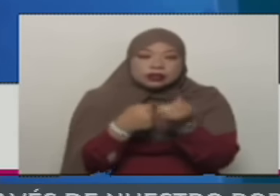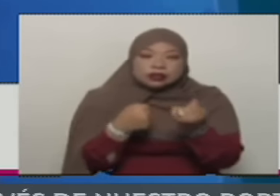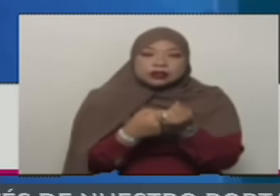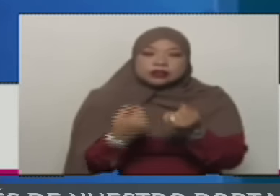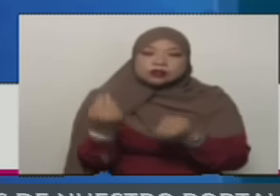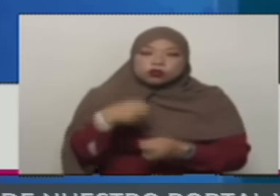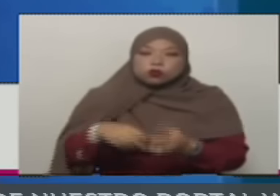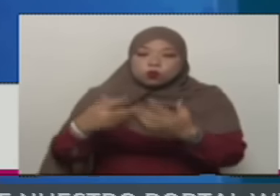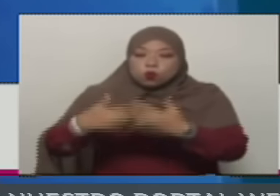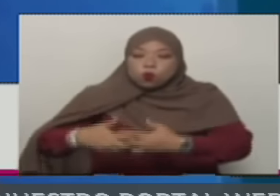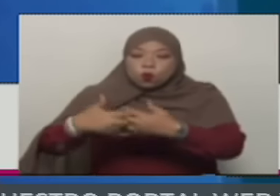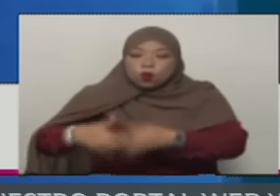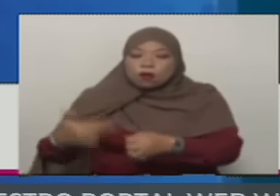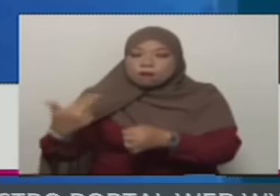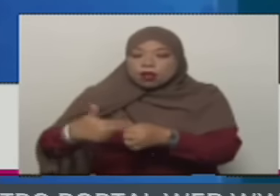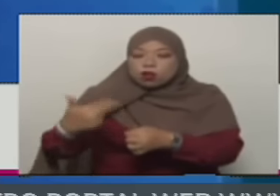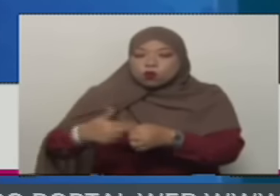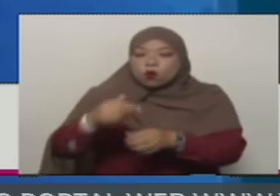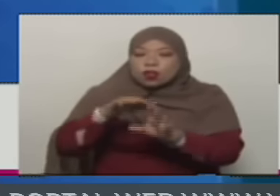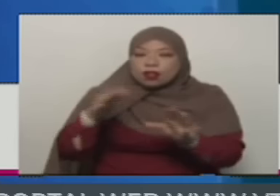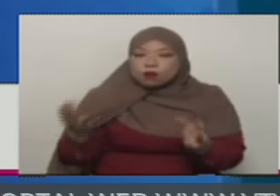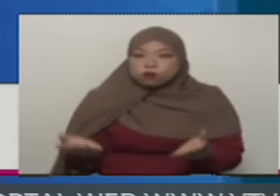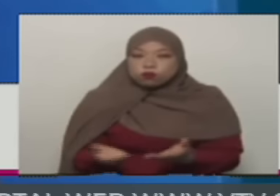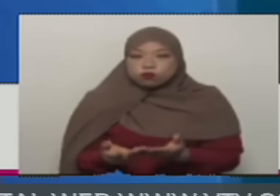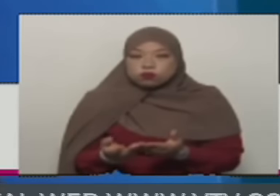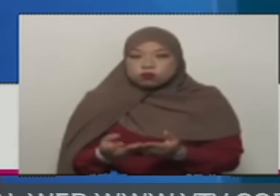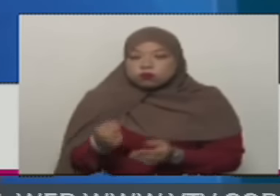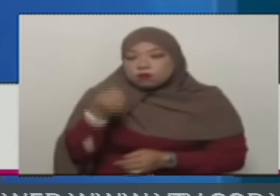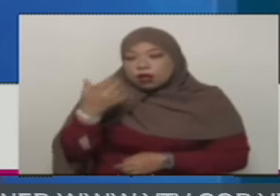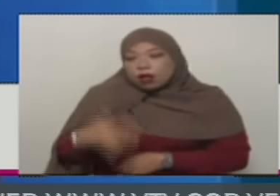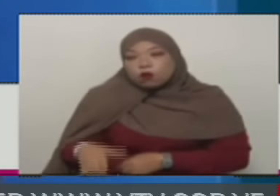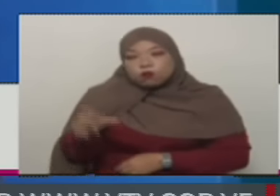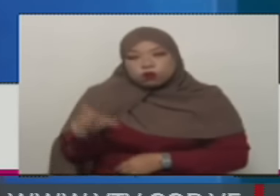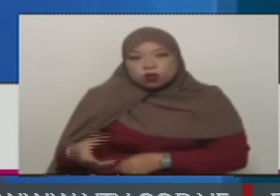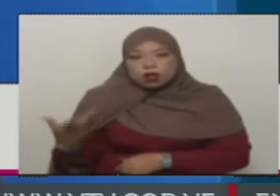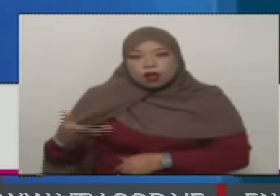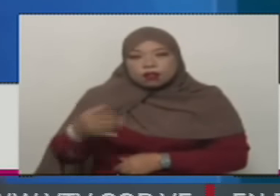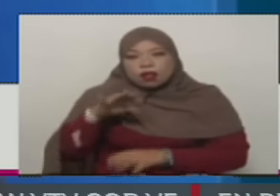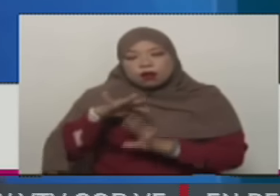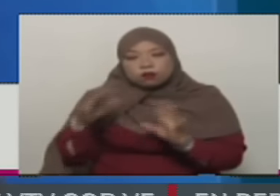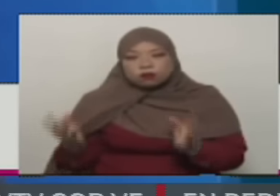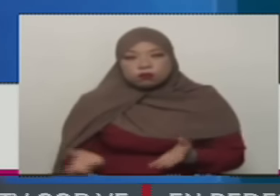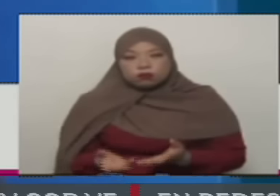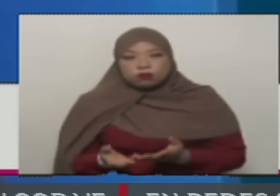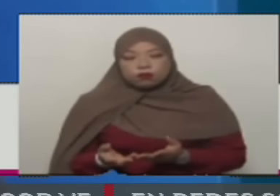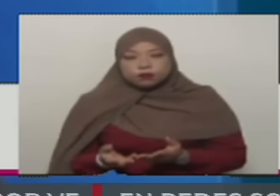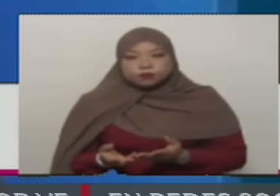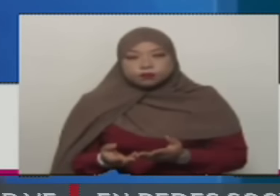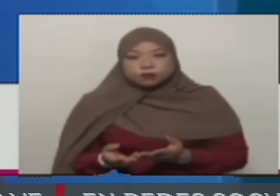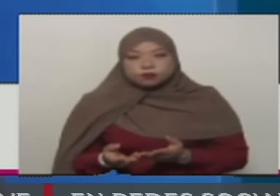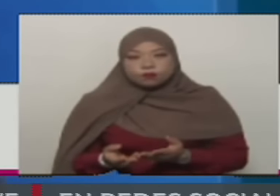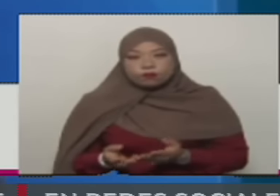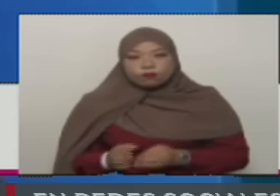mayor reserva petrolera del mundo. Es una ventaja muy grande frente al mundo. Es una